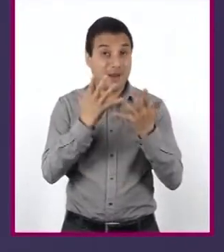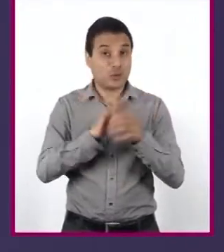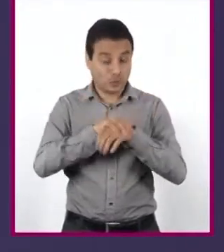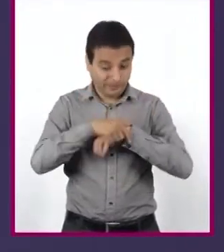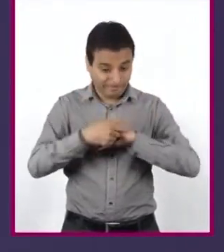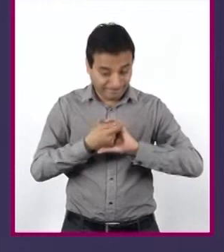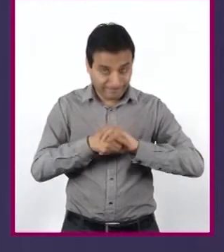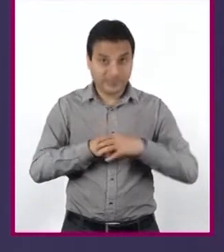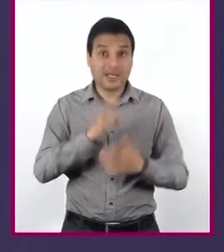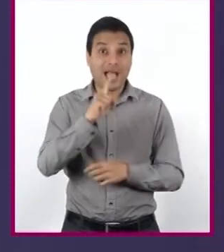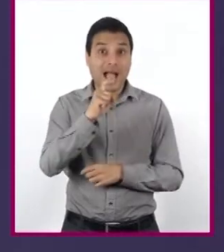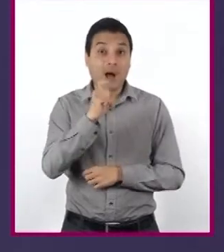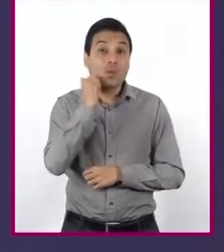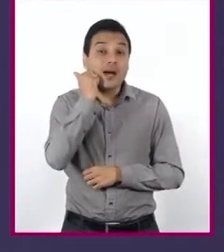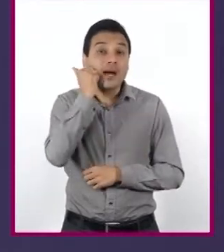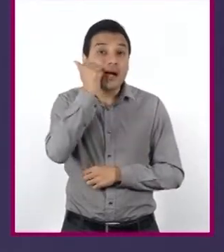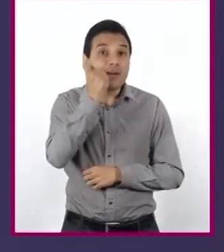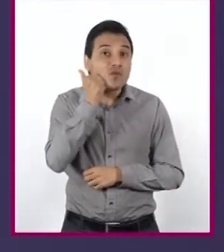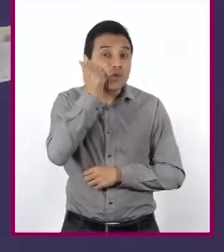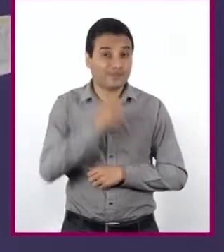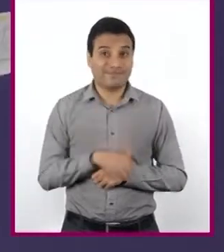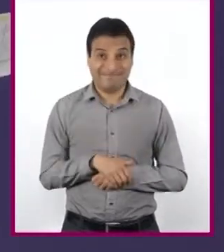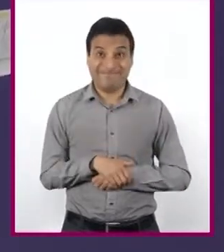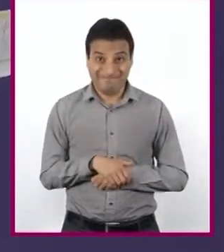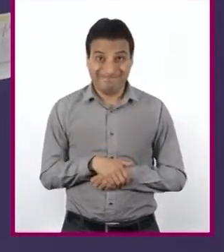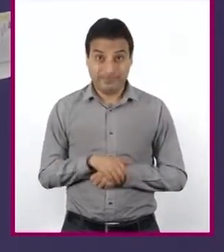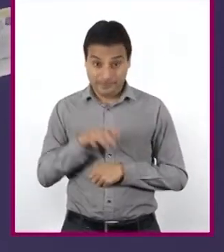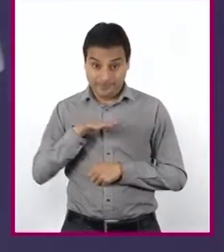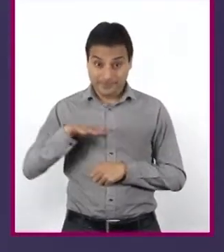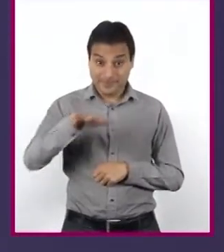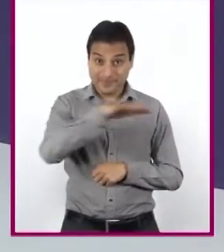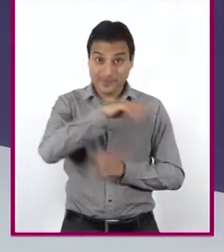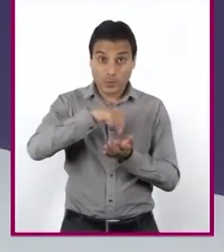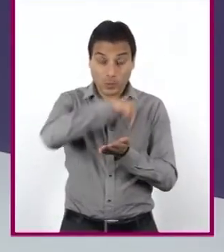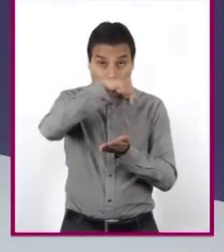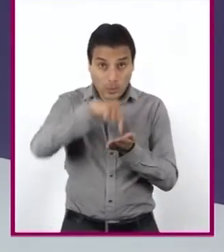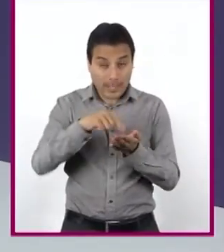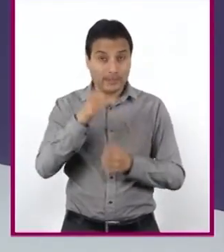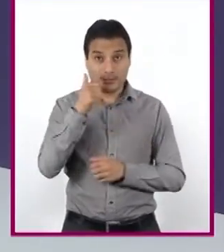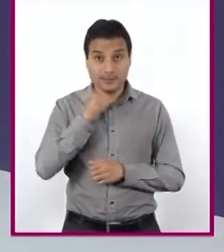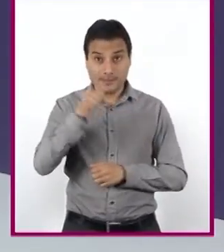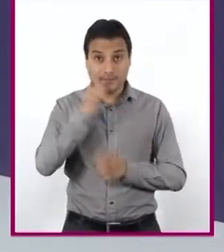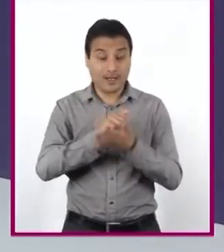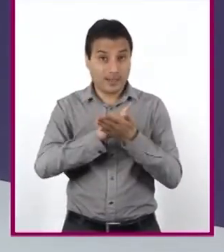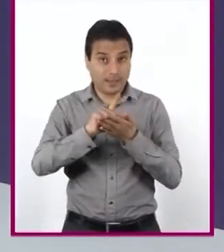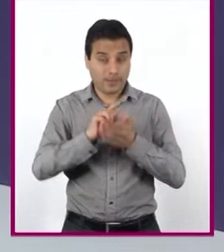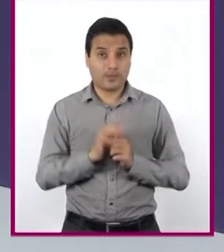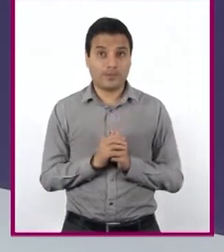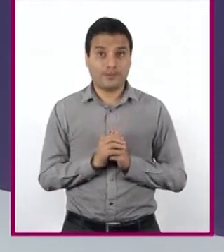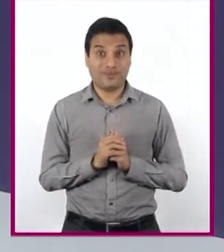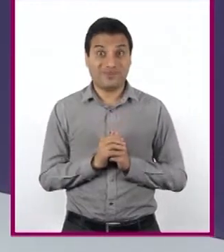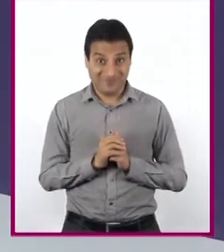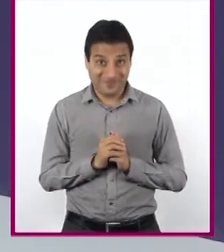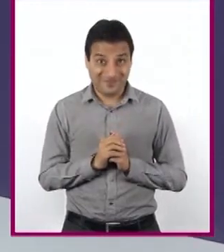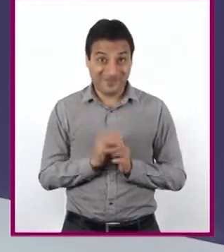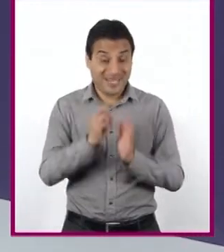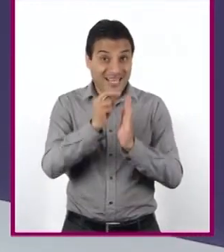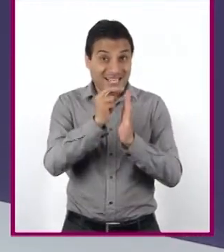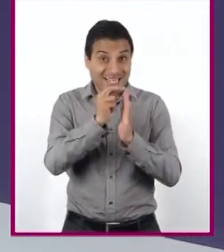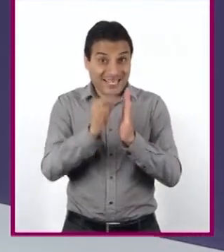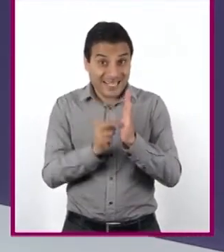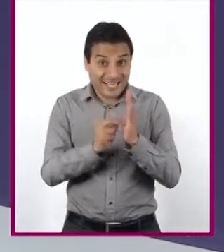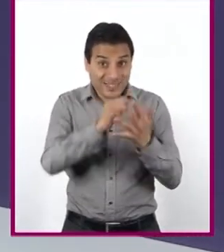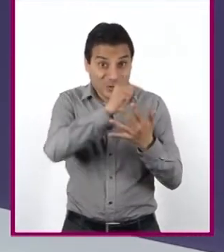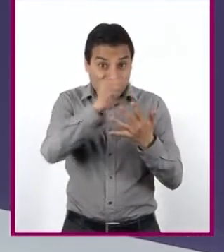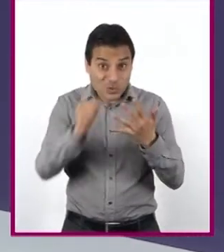y jabón, mantener limpio el ambiente en el que se encuentran. Muy pronto, con estas nuevas medidas, haremos